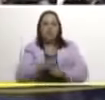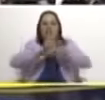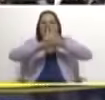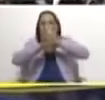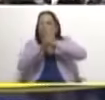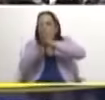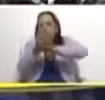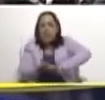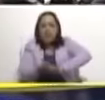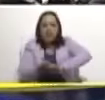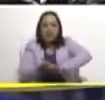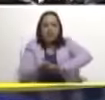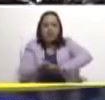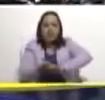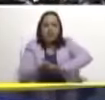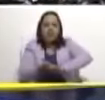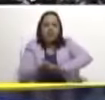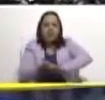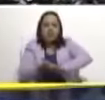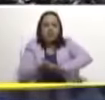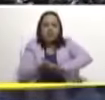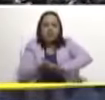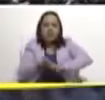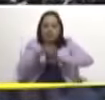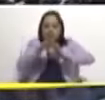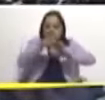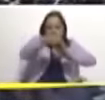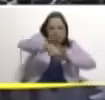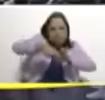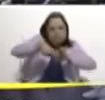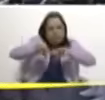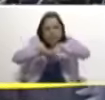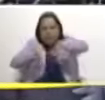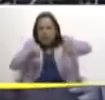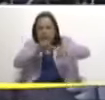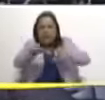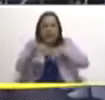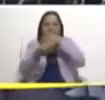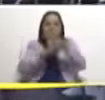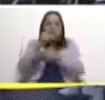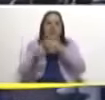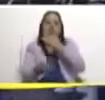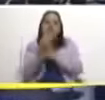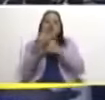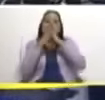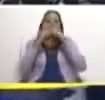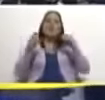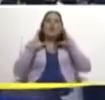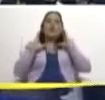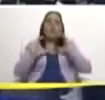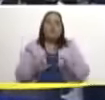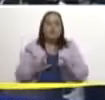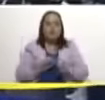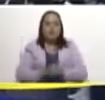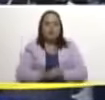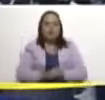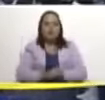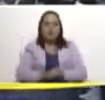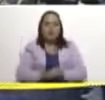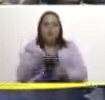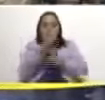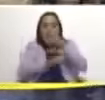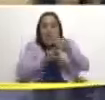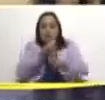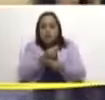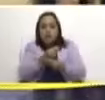destrozaron con puñales llenos del veneno de la traición todo el cuerpo construido por